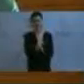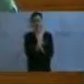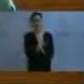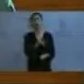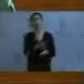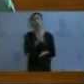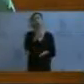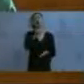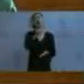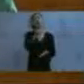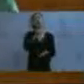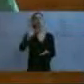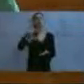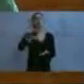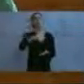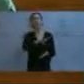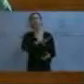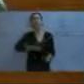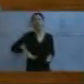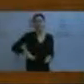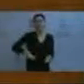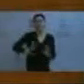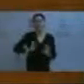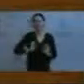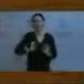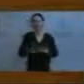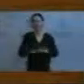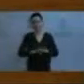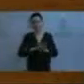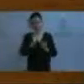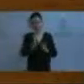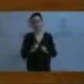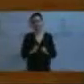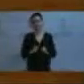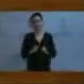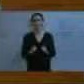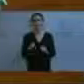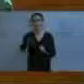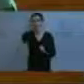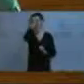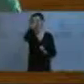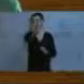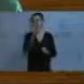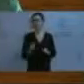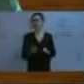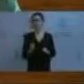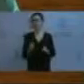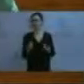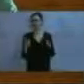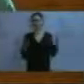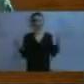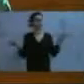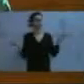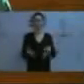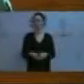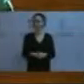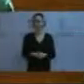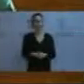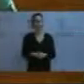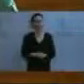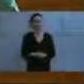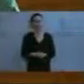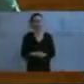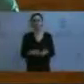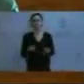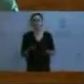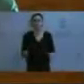usted preside de momento. Y lo hacía, a nuestro juicio, con una gran irresponsabilidad, con una